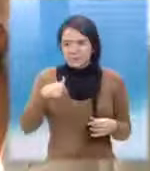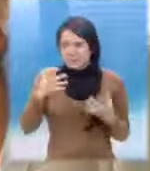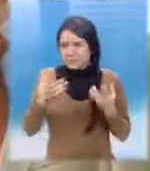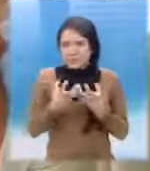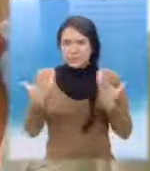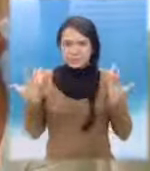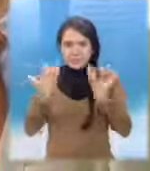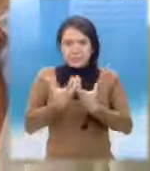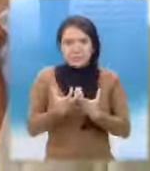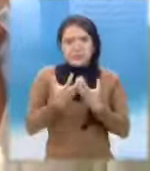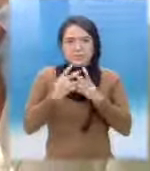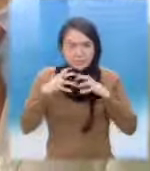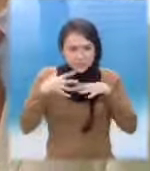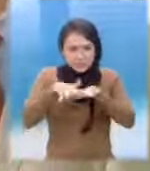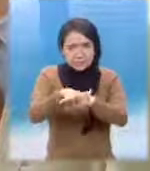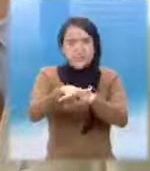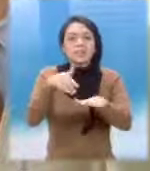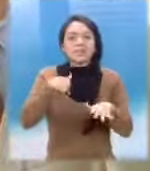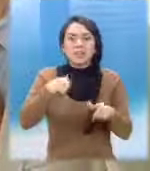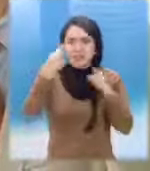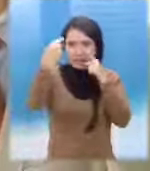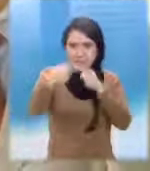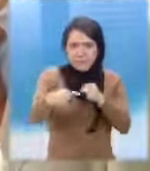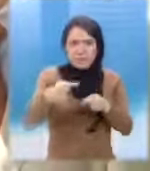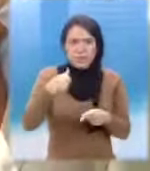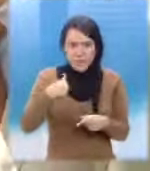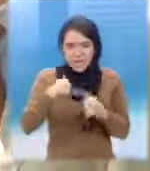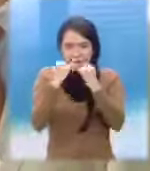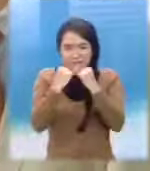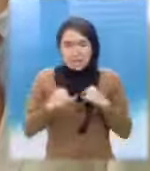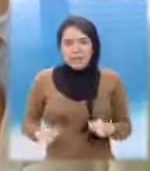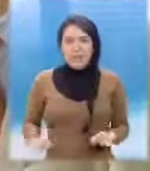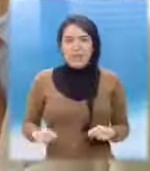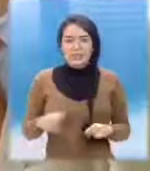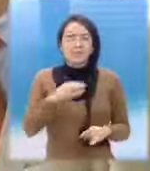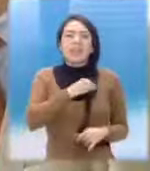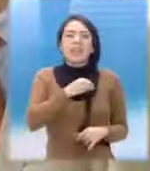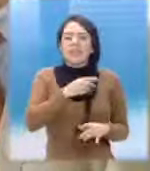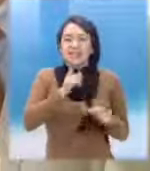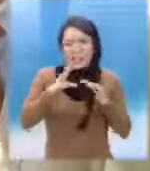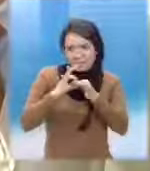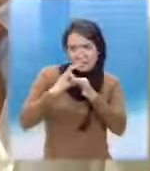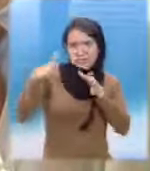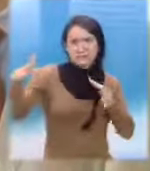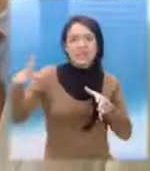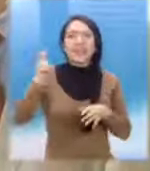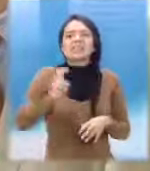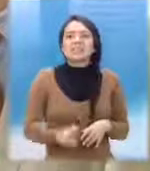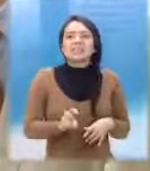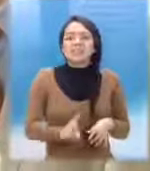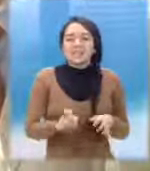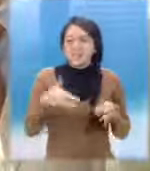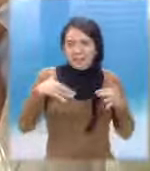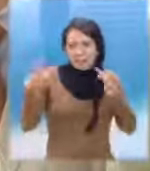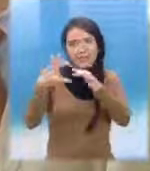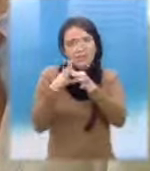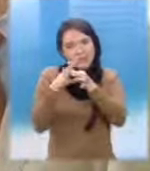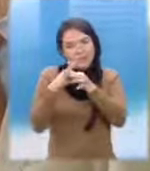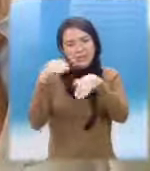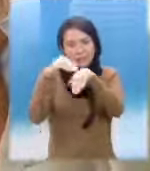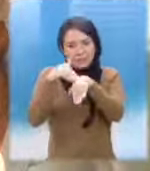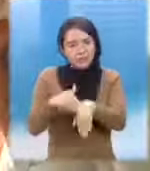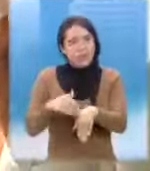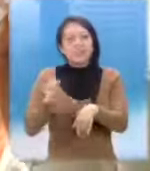y criollos que dieron su vida en una larga lucha por lograr no solo